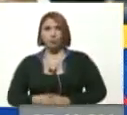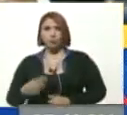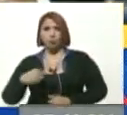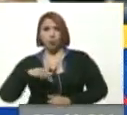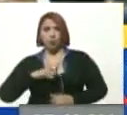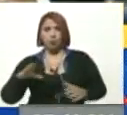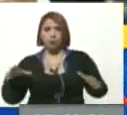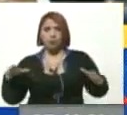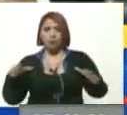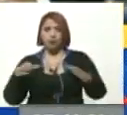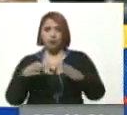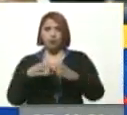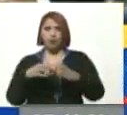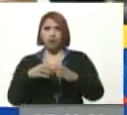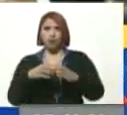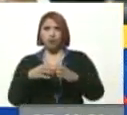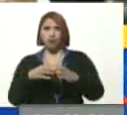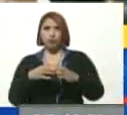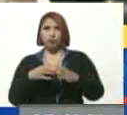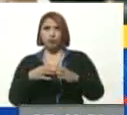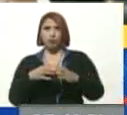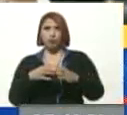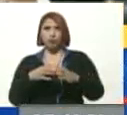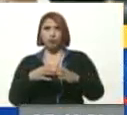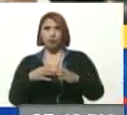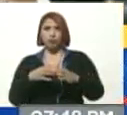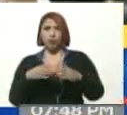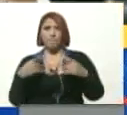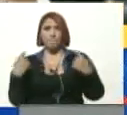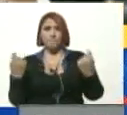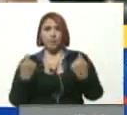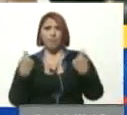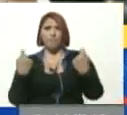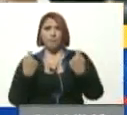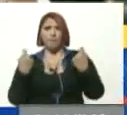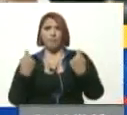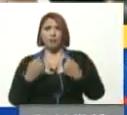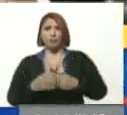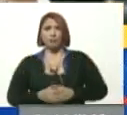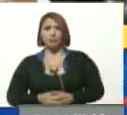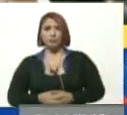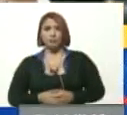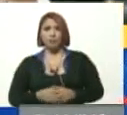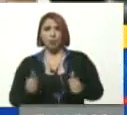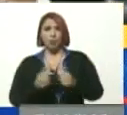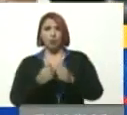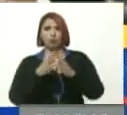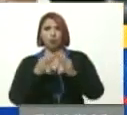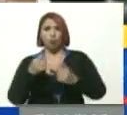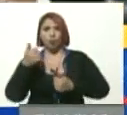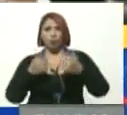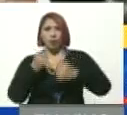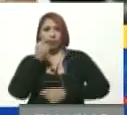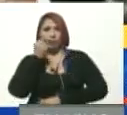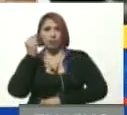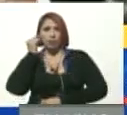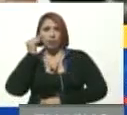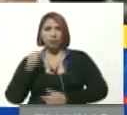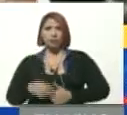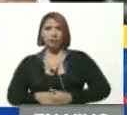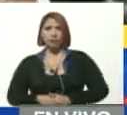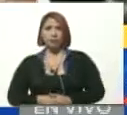reunidos en este equipo de campaña, con todos los candidatos, todas las candidatas,